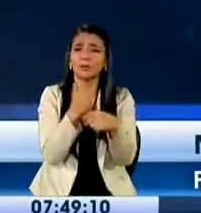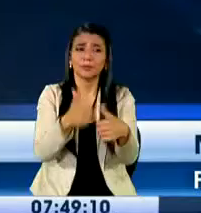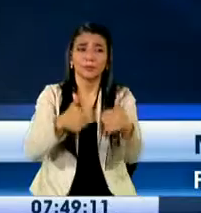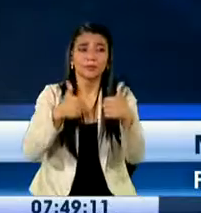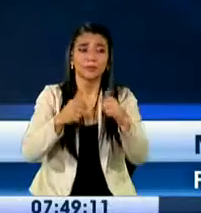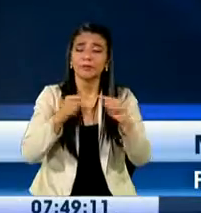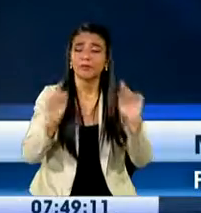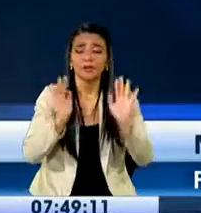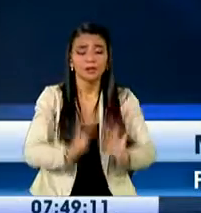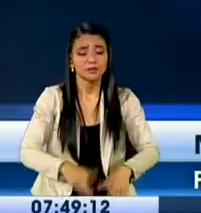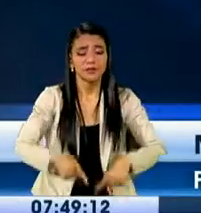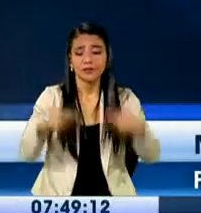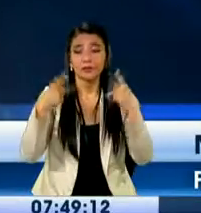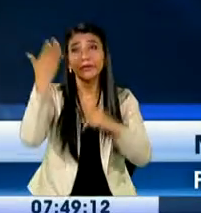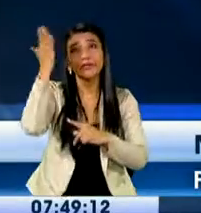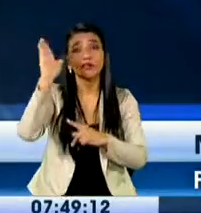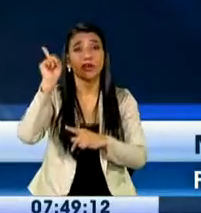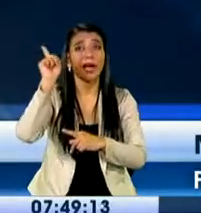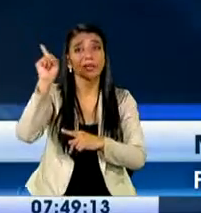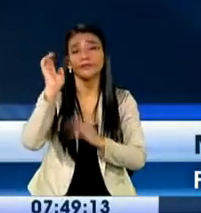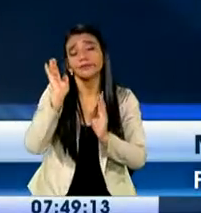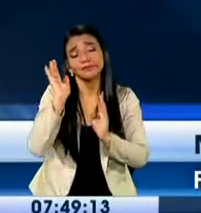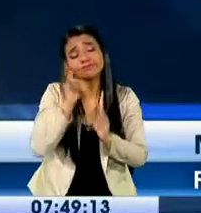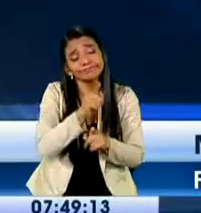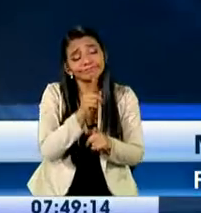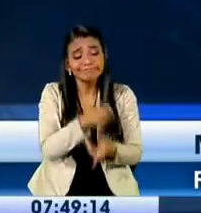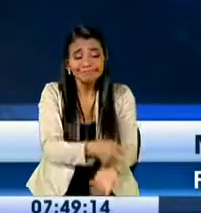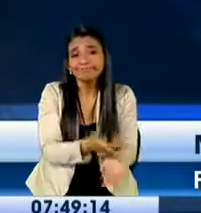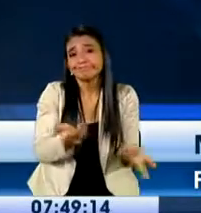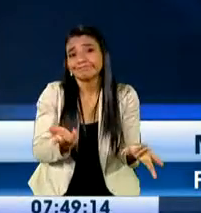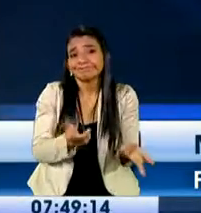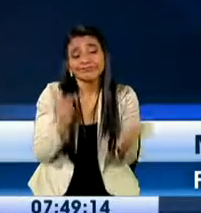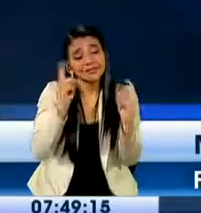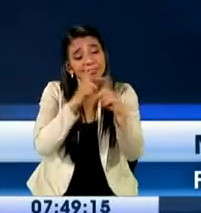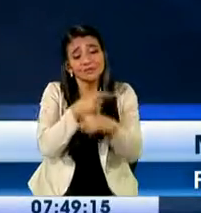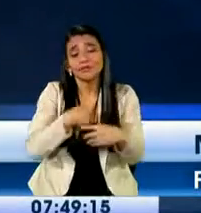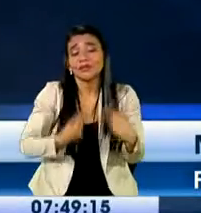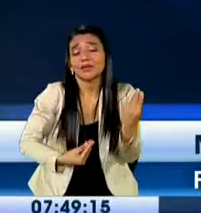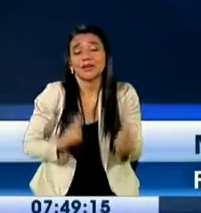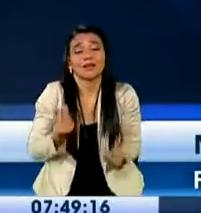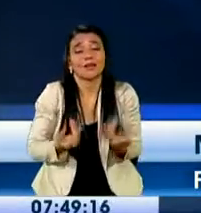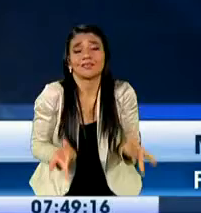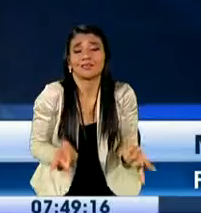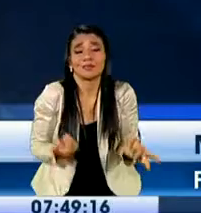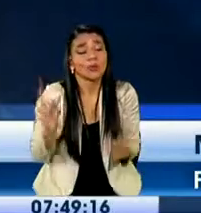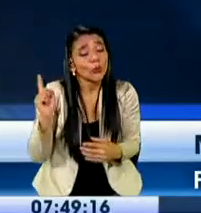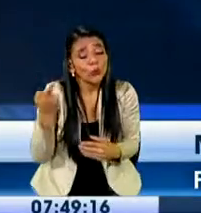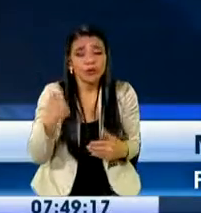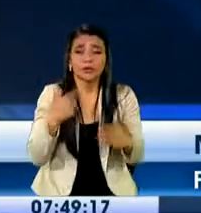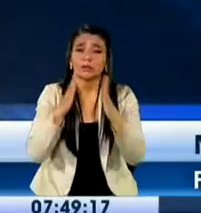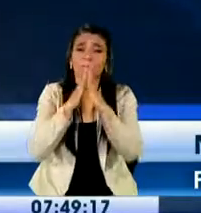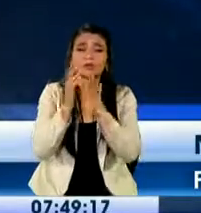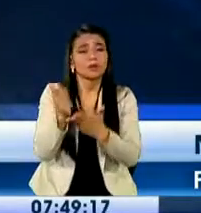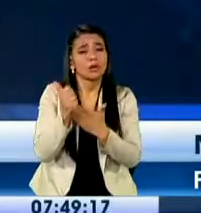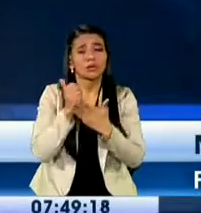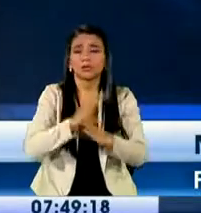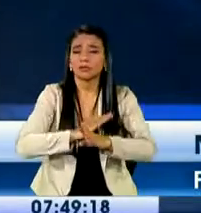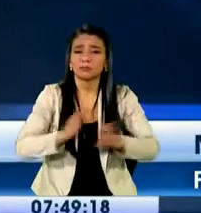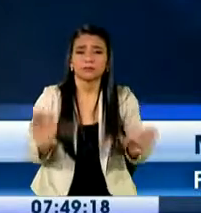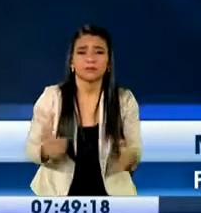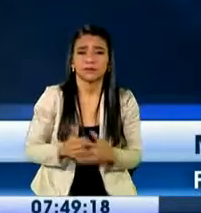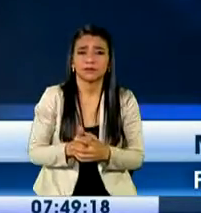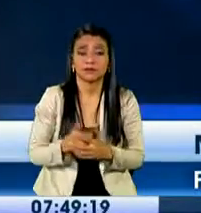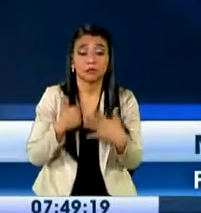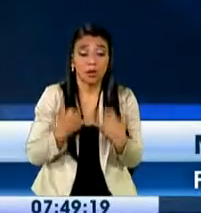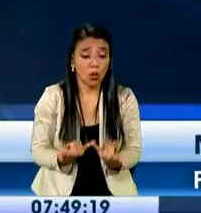ha sido la vida. Dios ha sabido poner así una prueba. ¿Qué voy a hacer, señorita? Lo único que pido es que me ayuden, por favor, porque